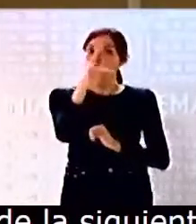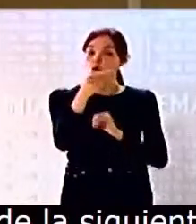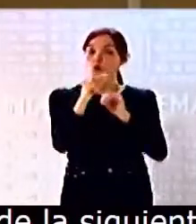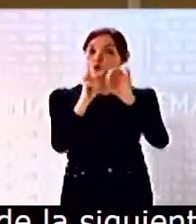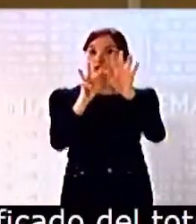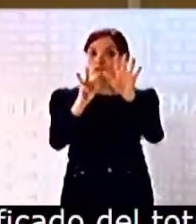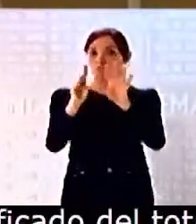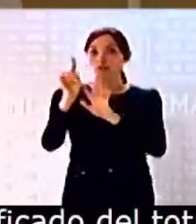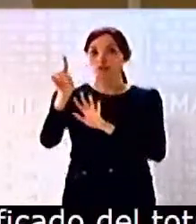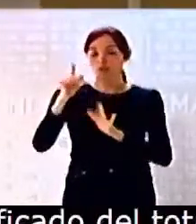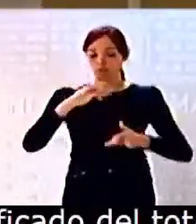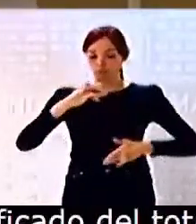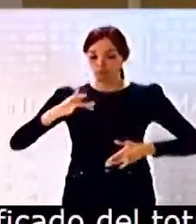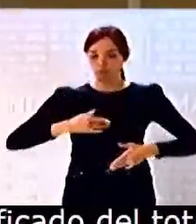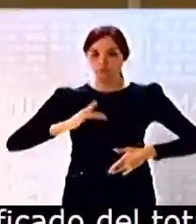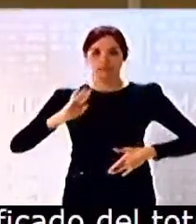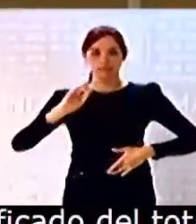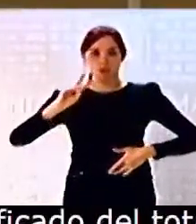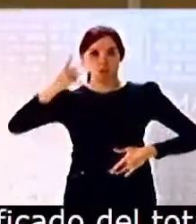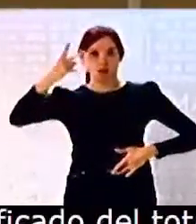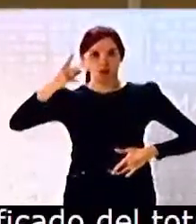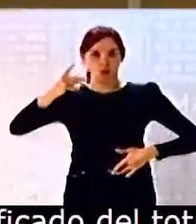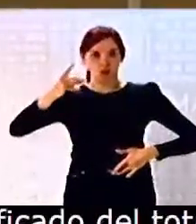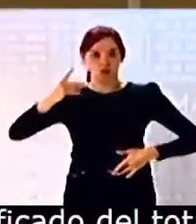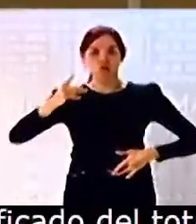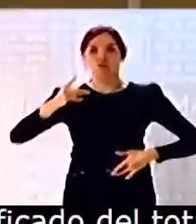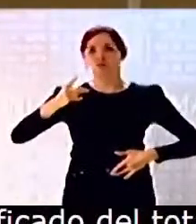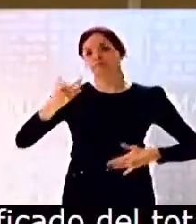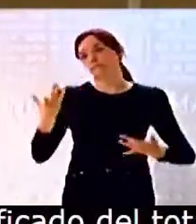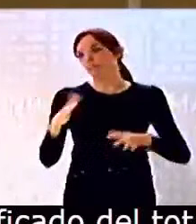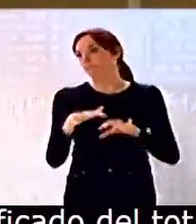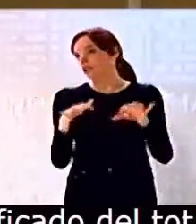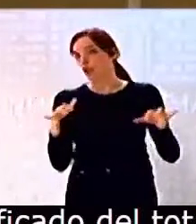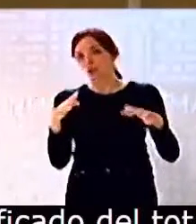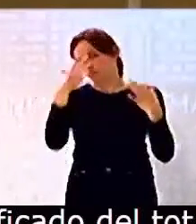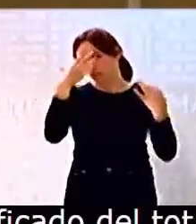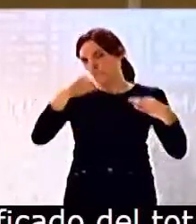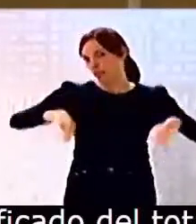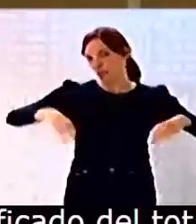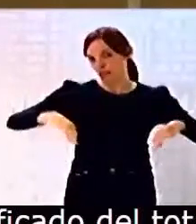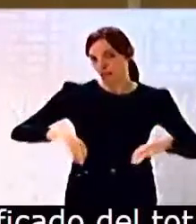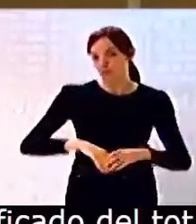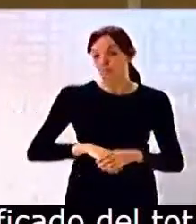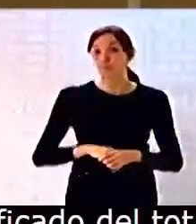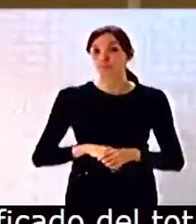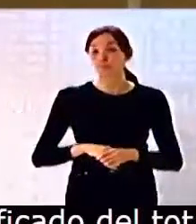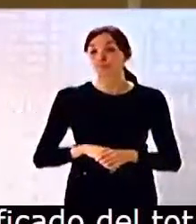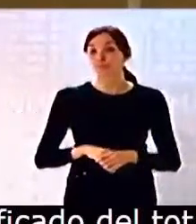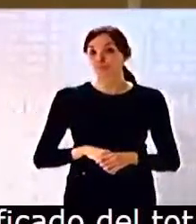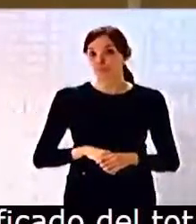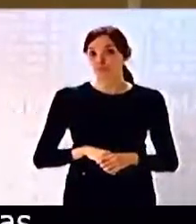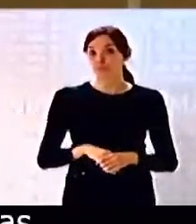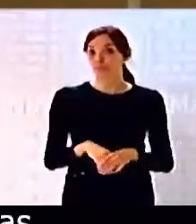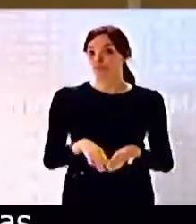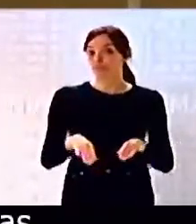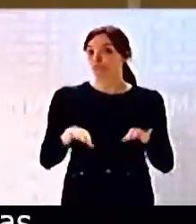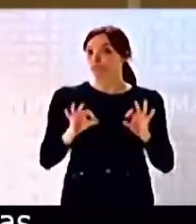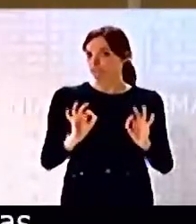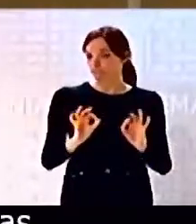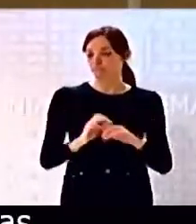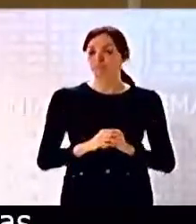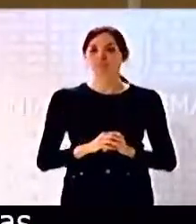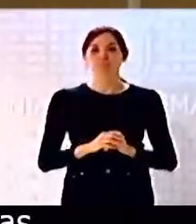1,81% de reacciones adversas, mayoritariamente, lógicamente, leves, pero ese es el